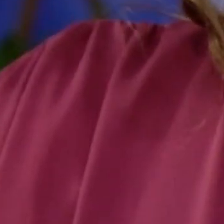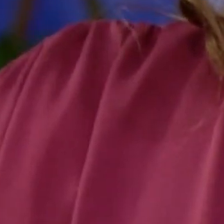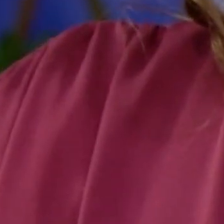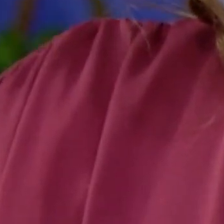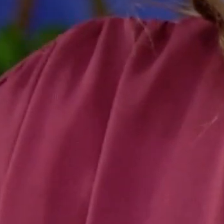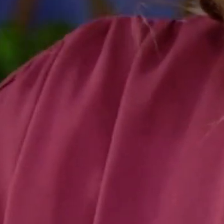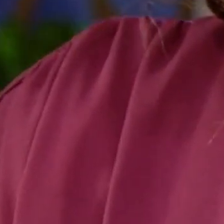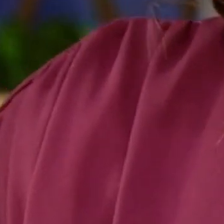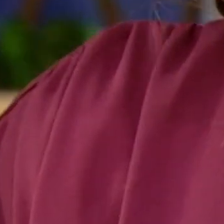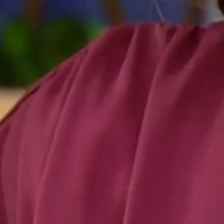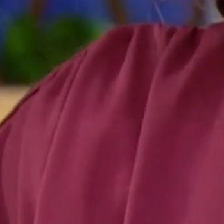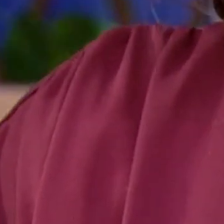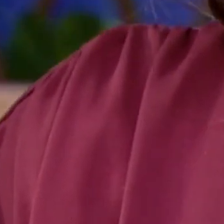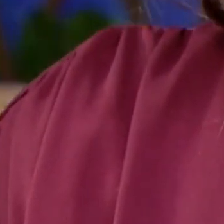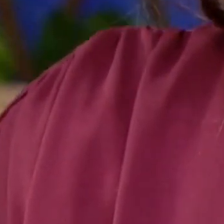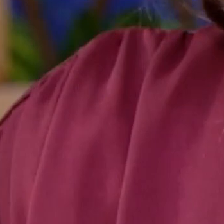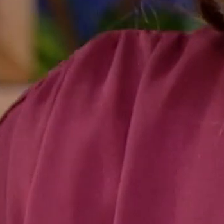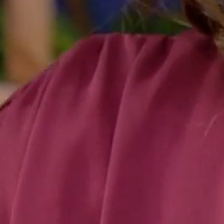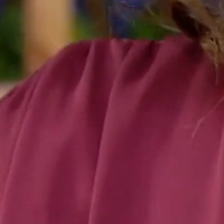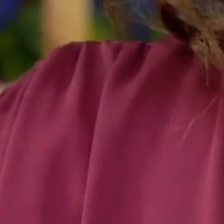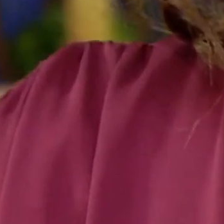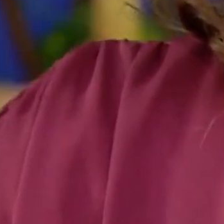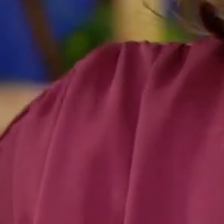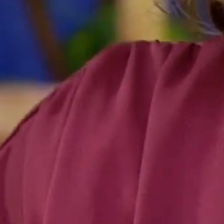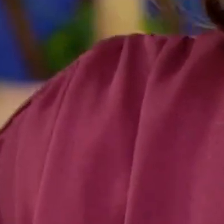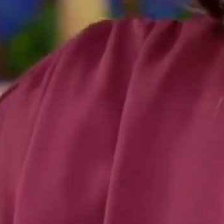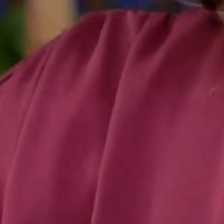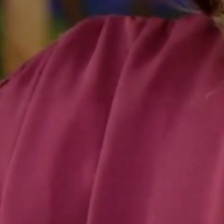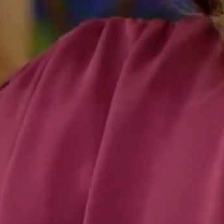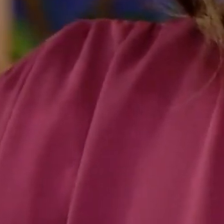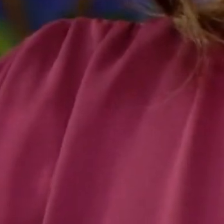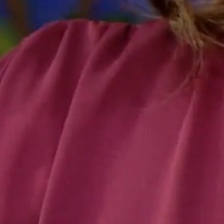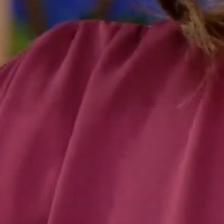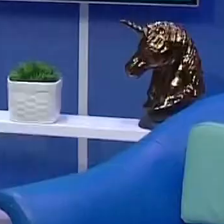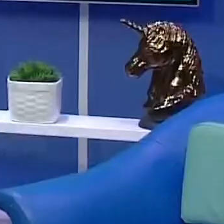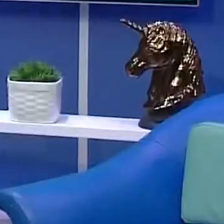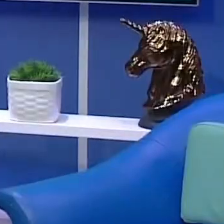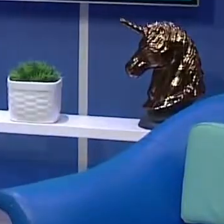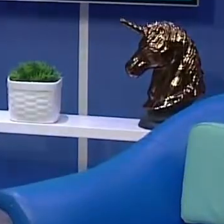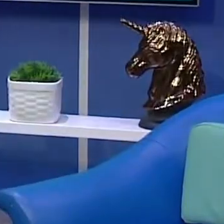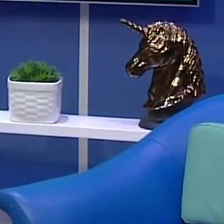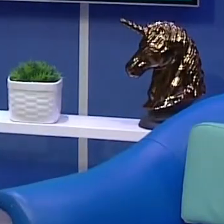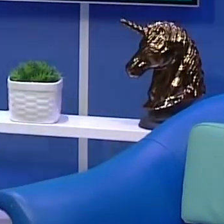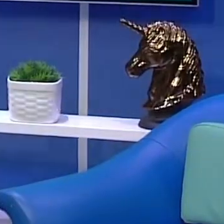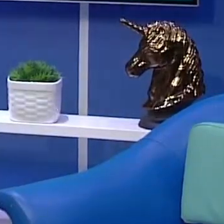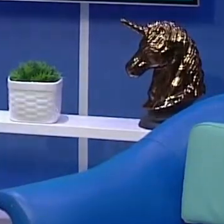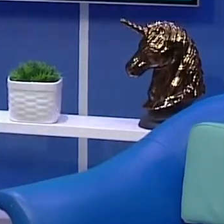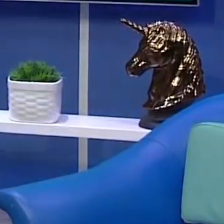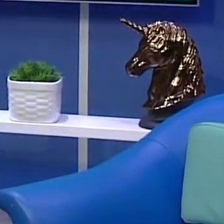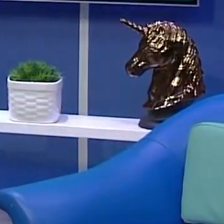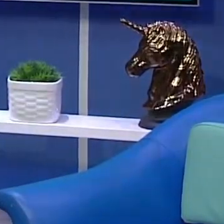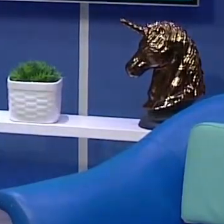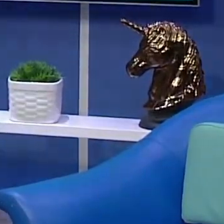Acá todo el equipo estaba esperando, Alvarito, José, Mano, Angelito, el